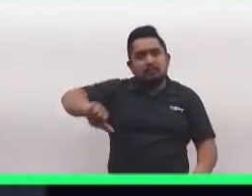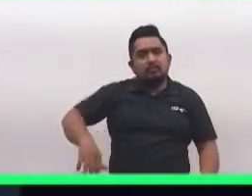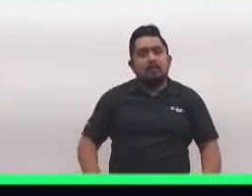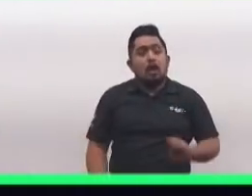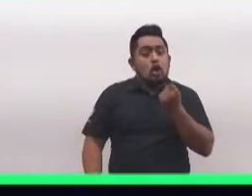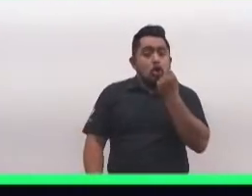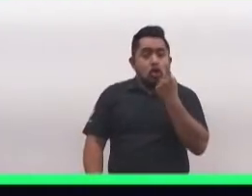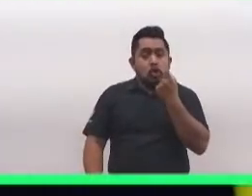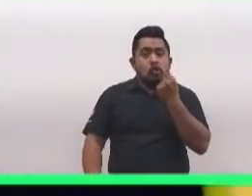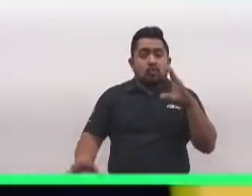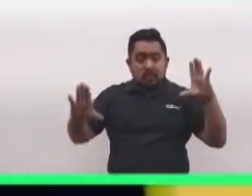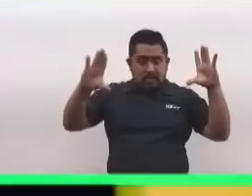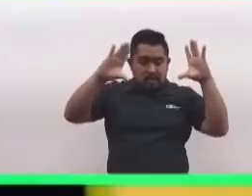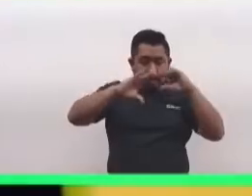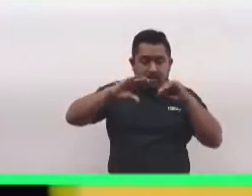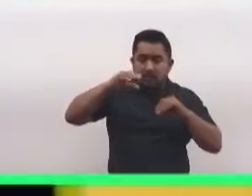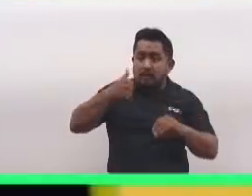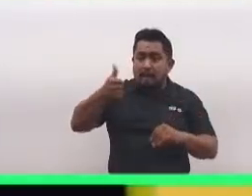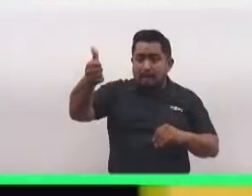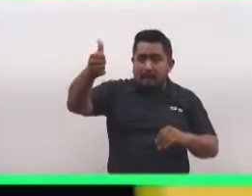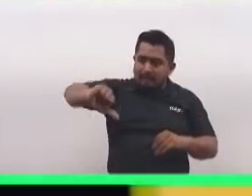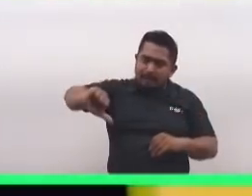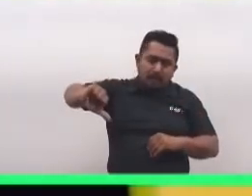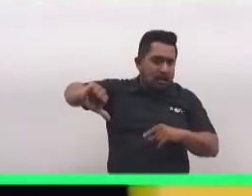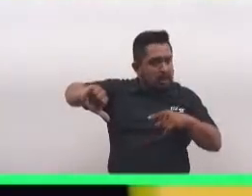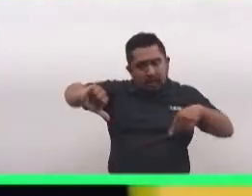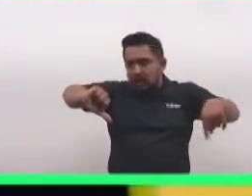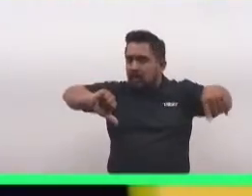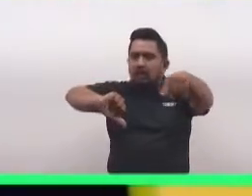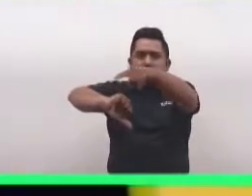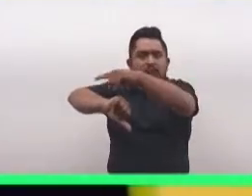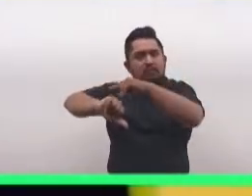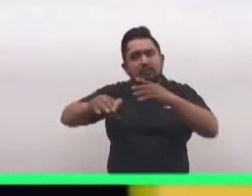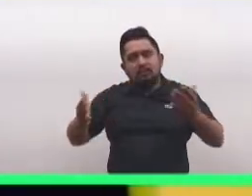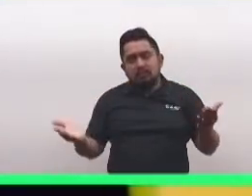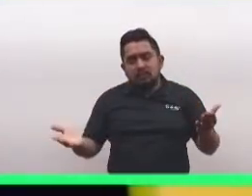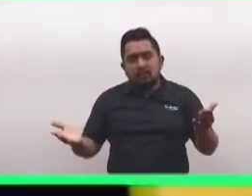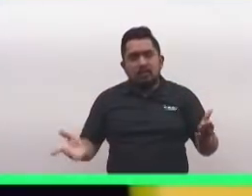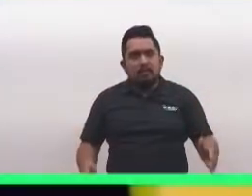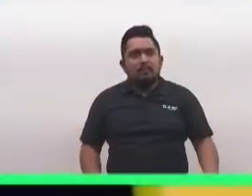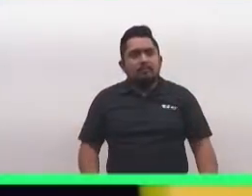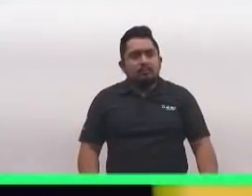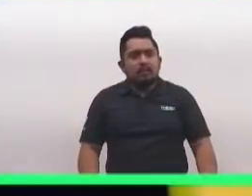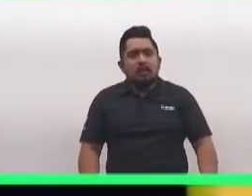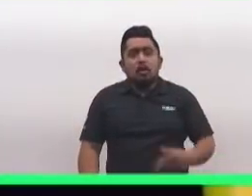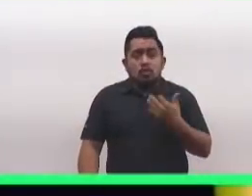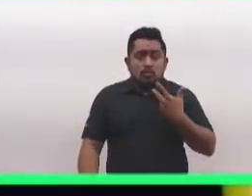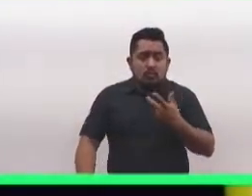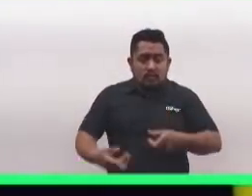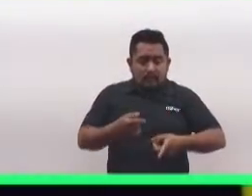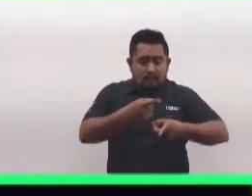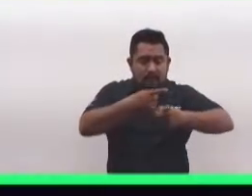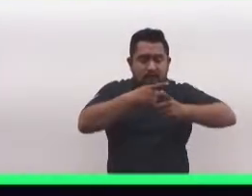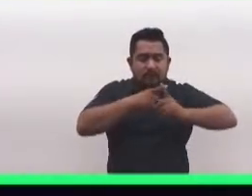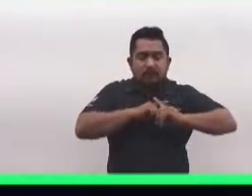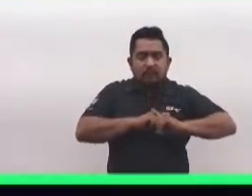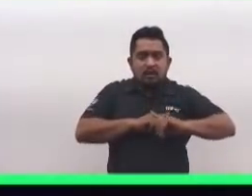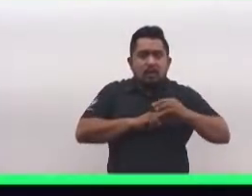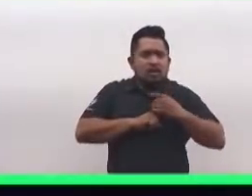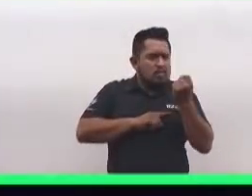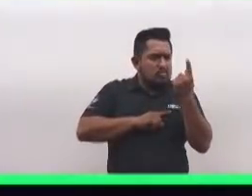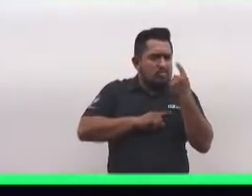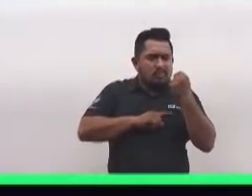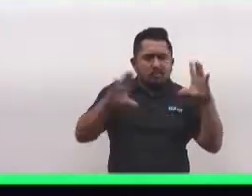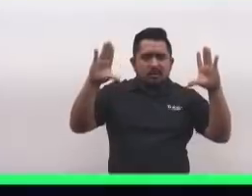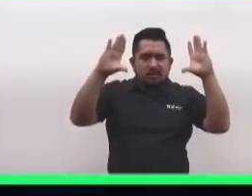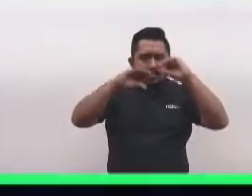después de las once de la noche nada buena y dígame qué que el cristiano necesita estar en la calle después